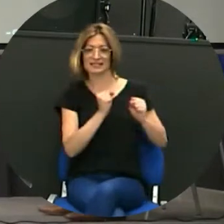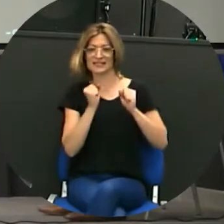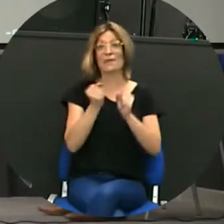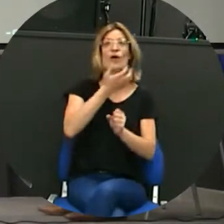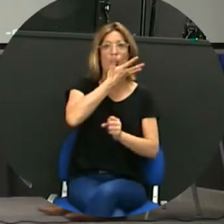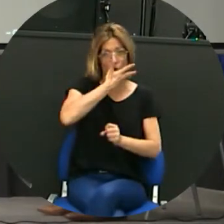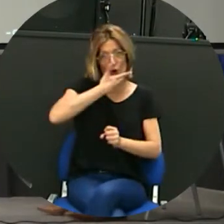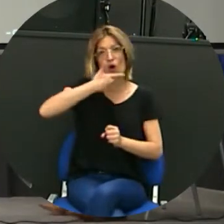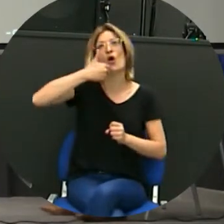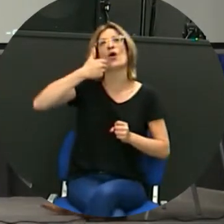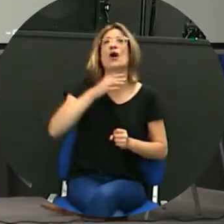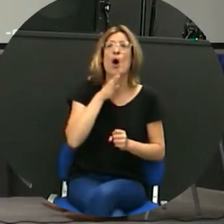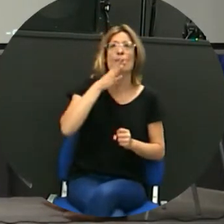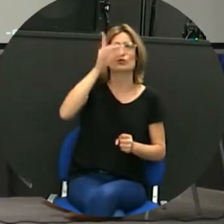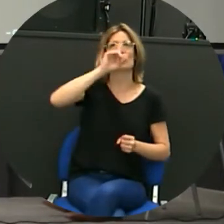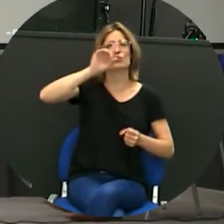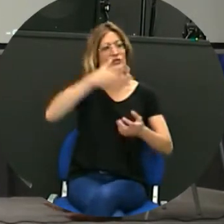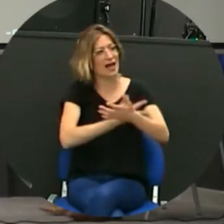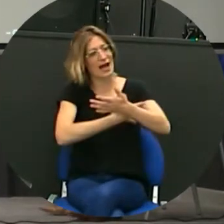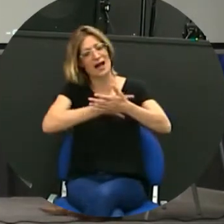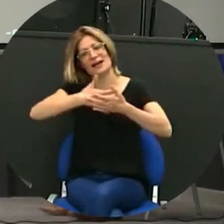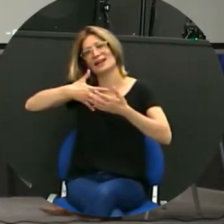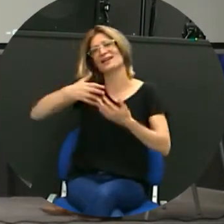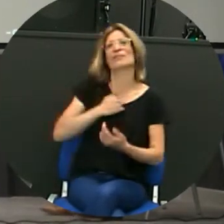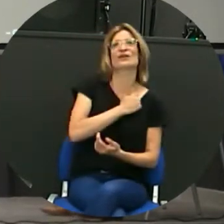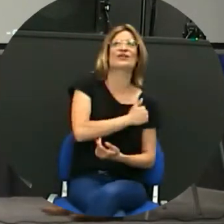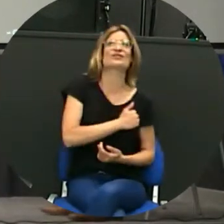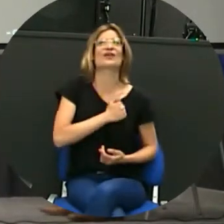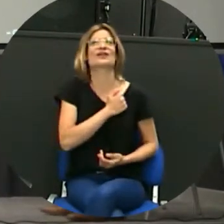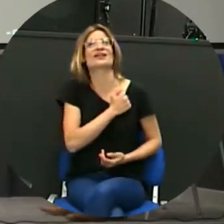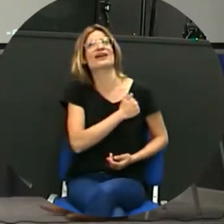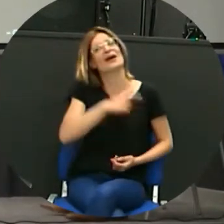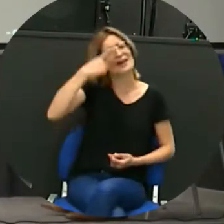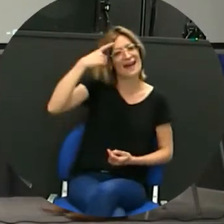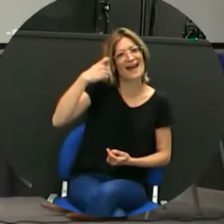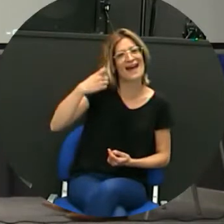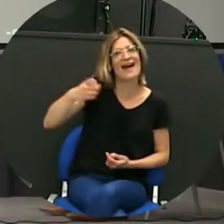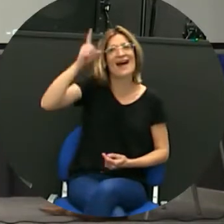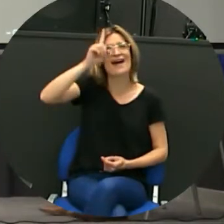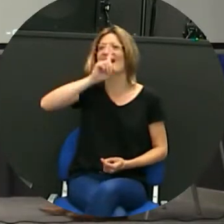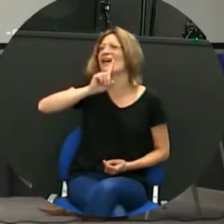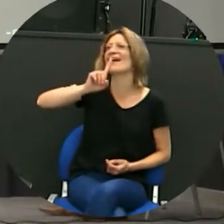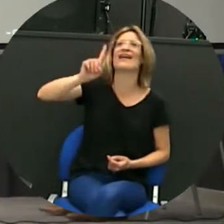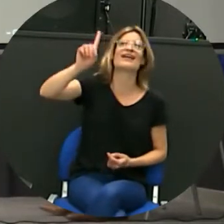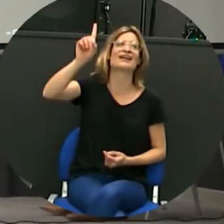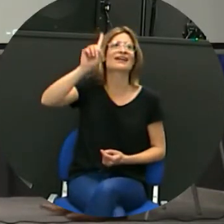Conozco a mi Salvador, por su sangre limpio yo soy, creo en él.